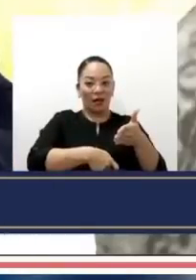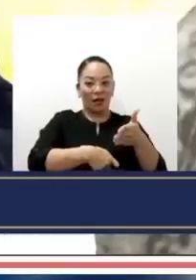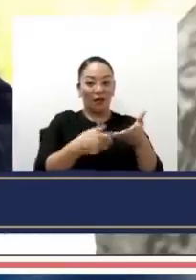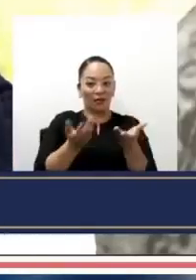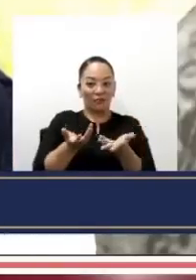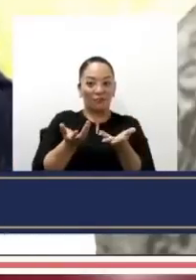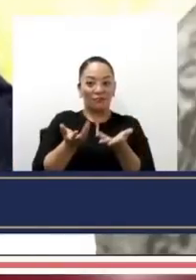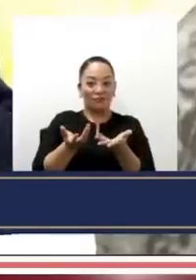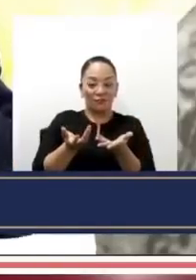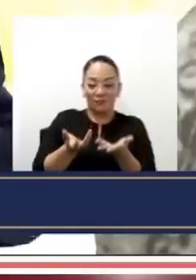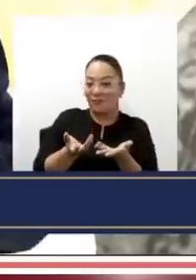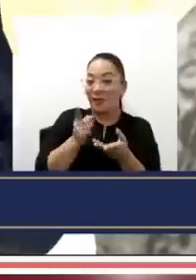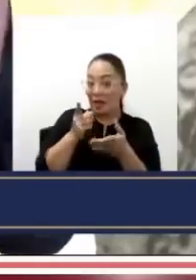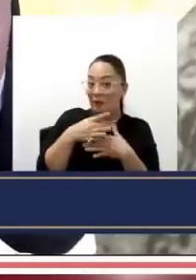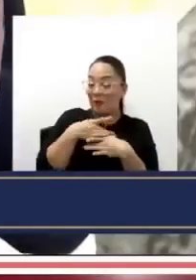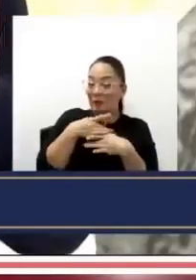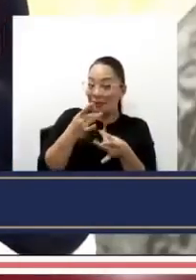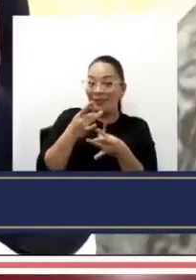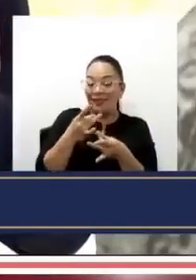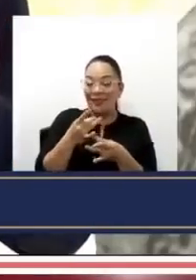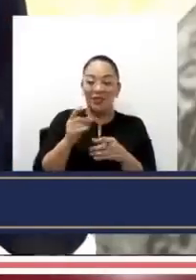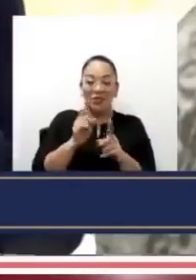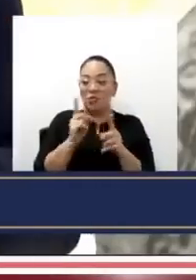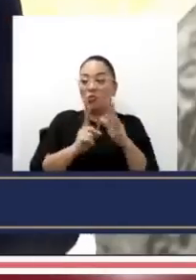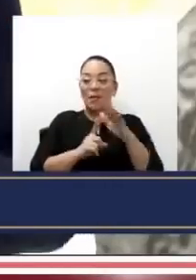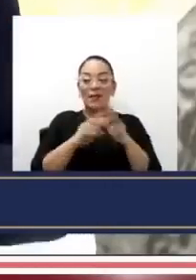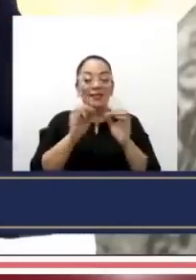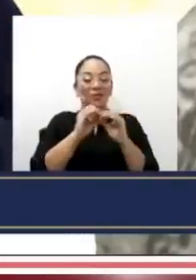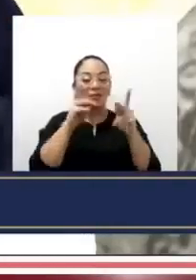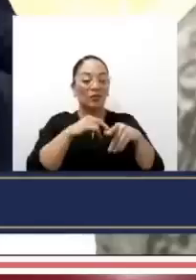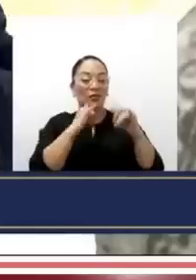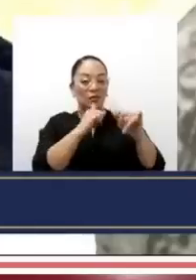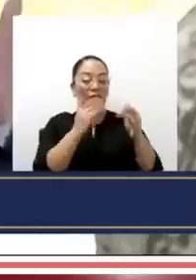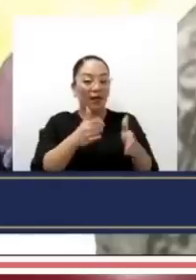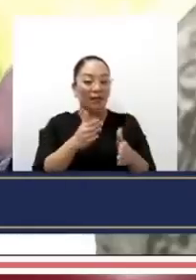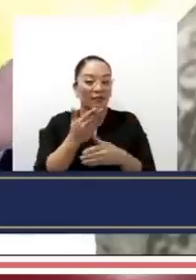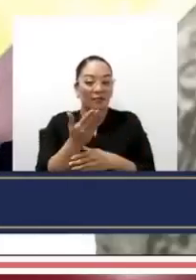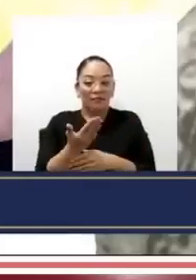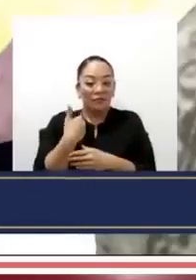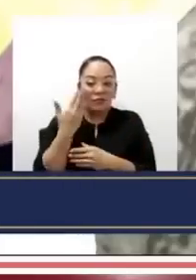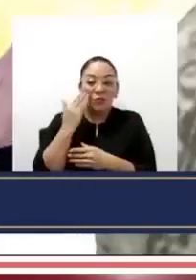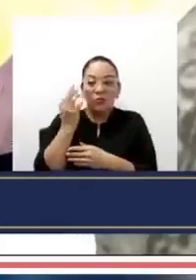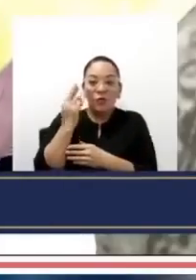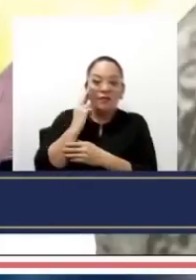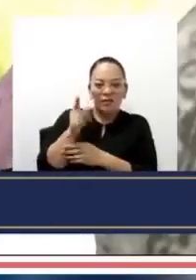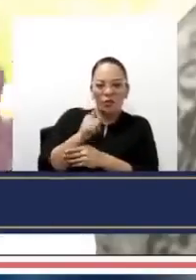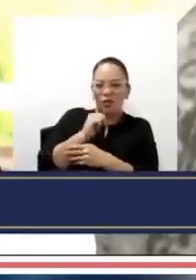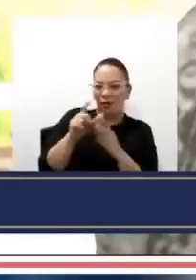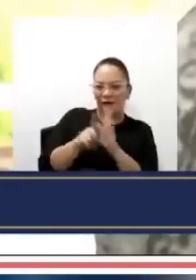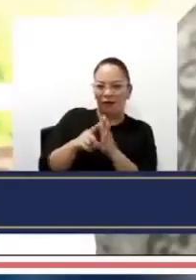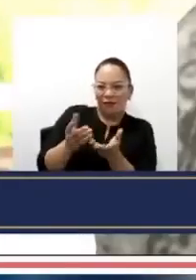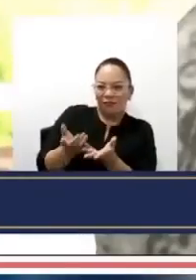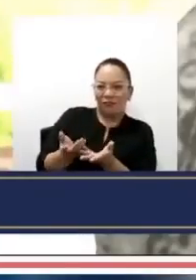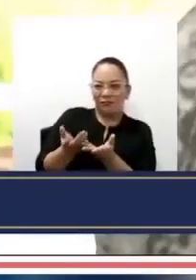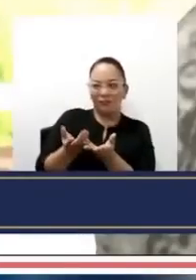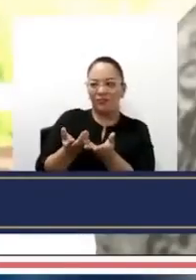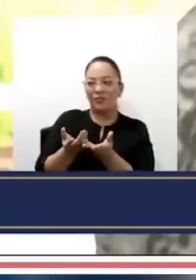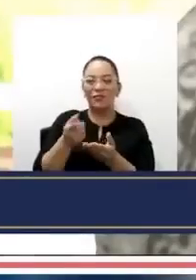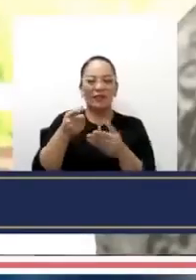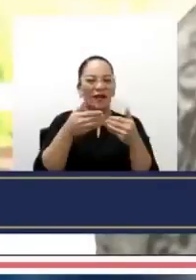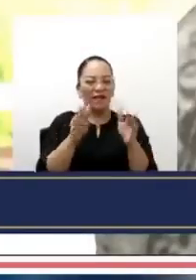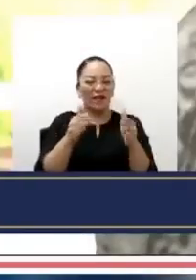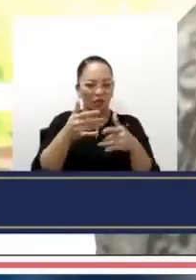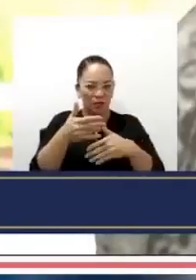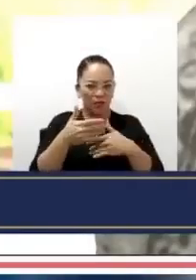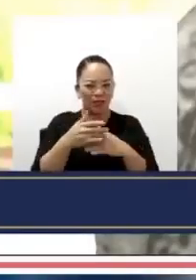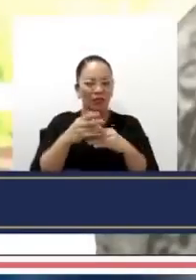Ahora, aquí es interesante porque no aparece ningún denunciante, entonces no sabemos ni por qué considera que eso es ilegal. Y ahí está abierto ese expediente